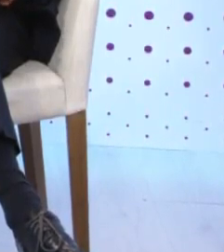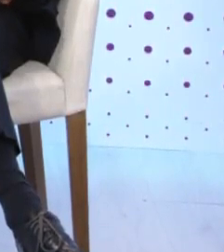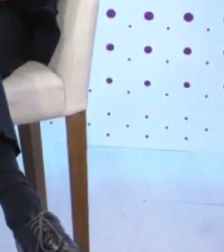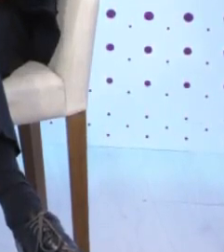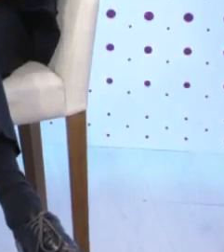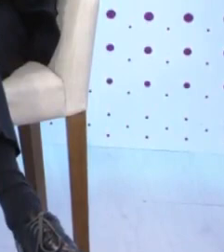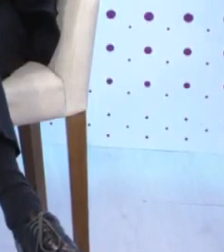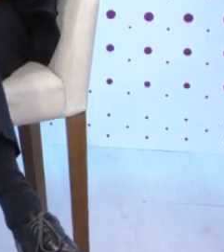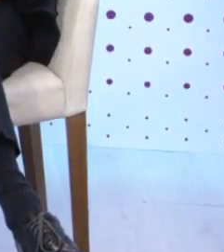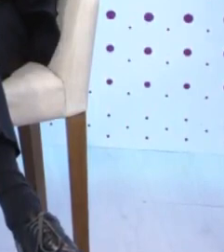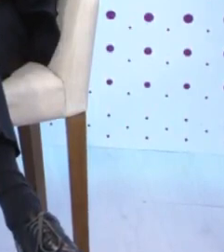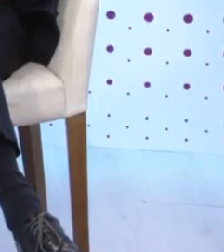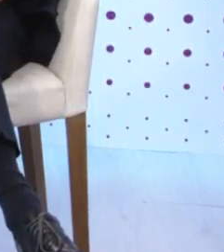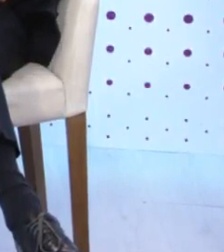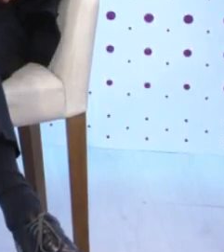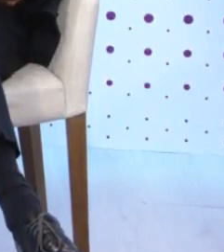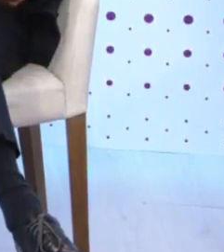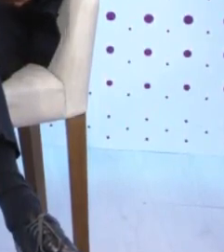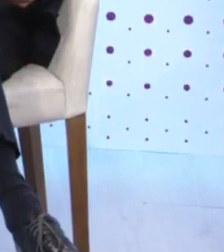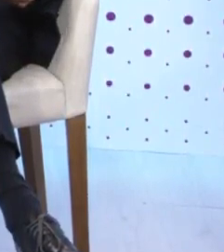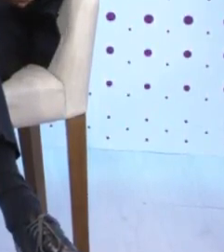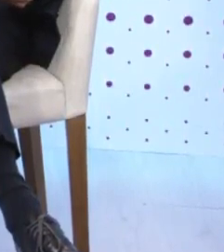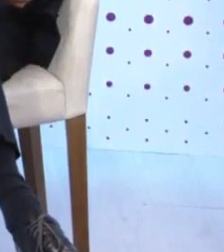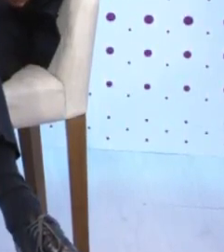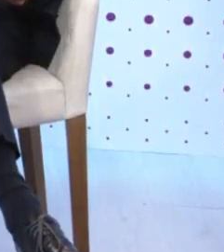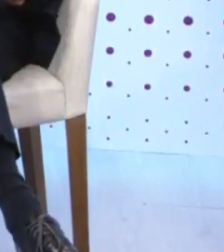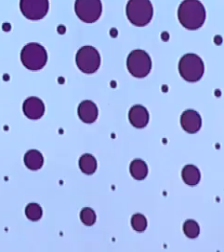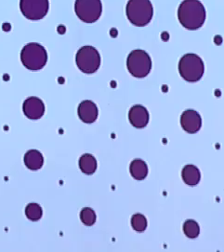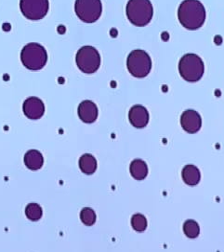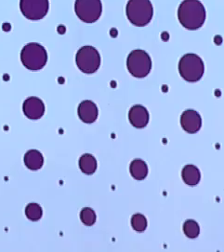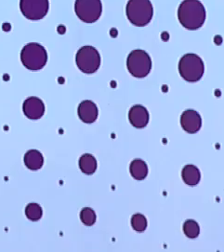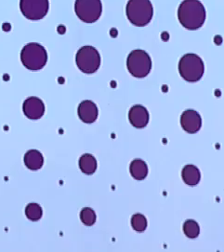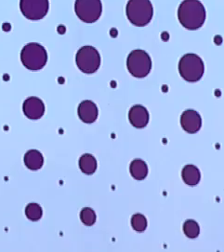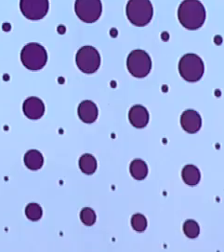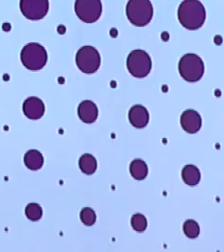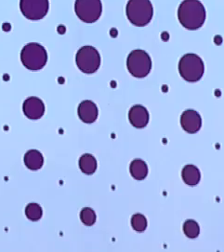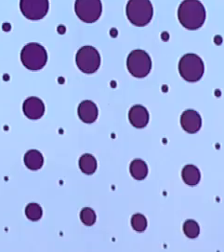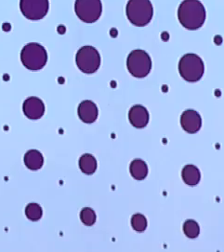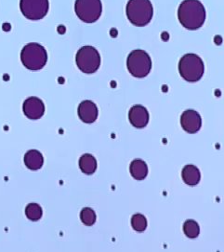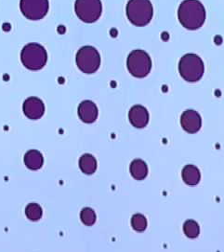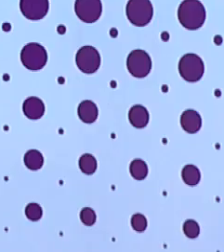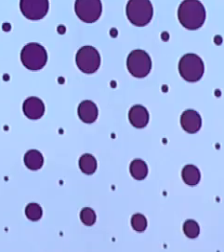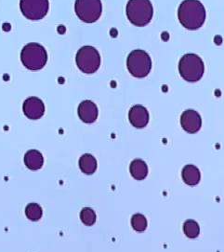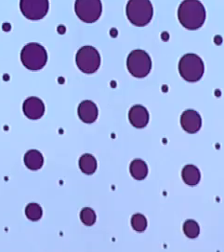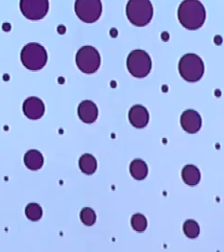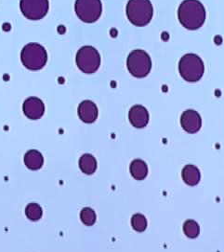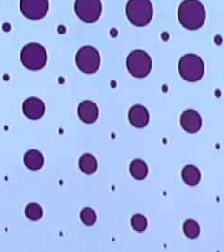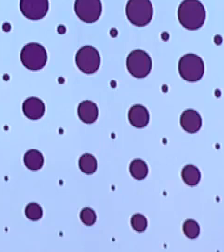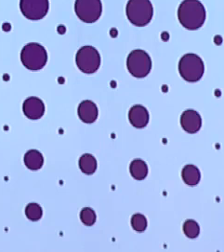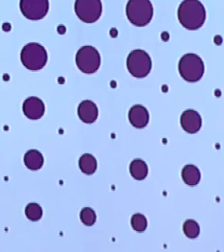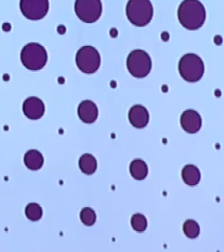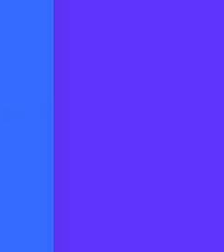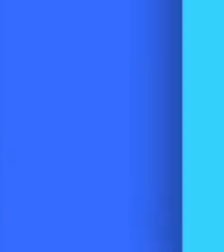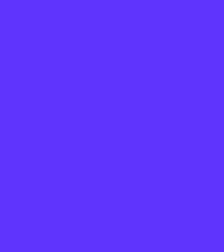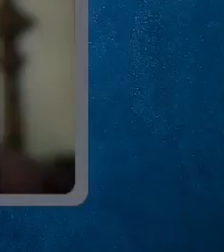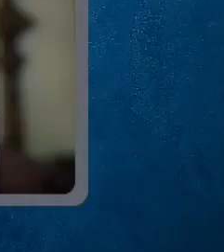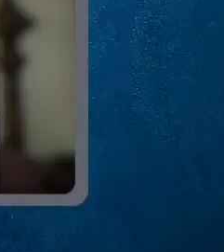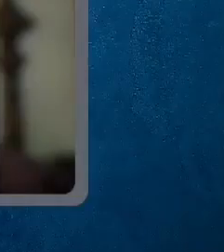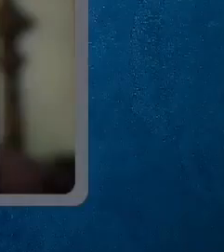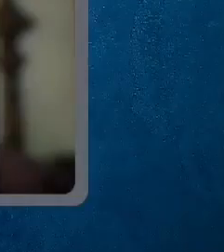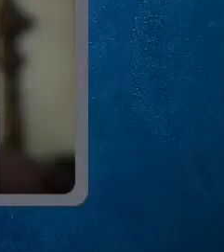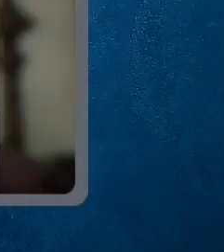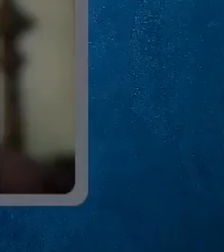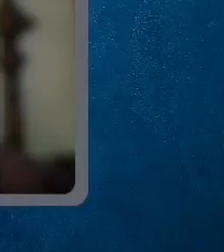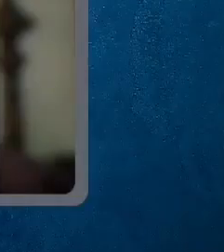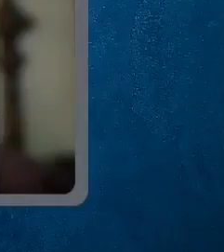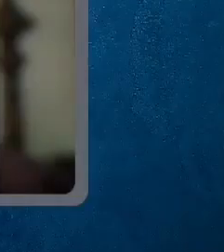que me tocó ocupar, me ocupé de varios temas del derecho internacional de los derechos humanos. A